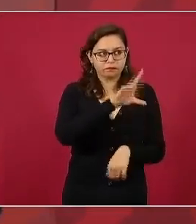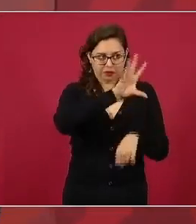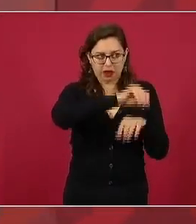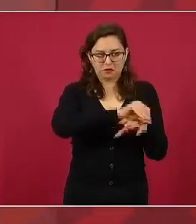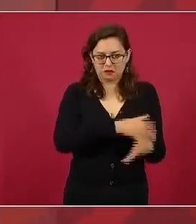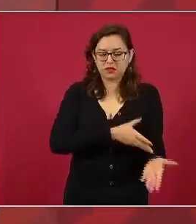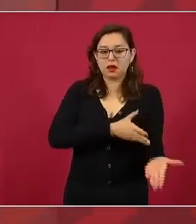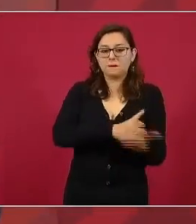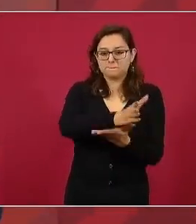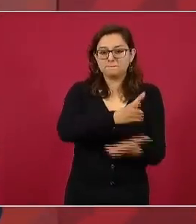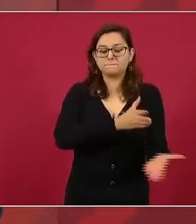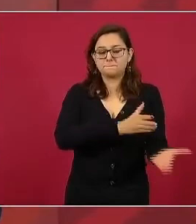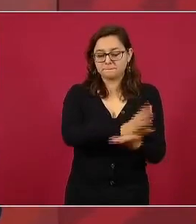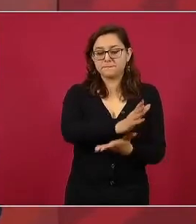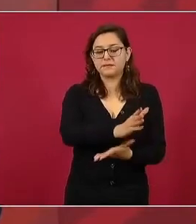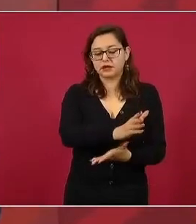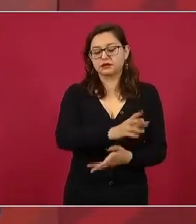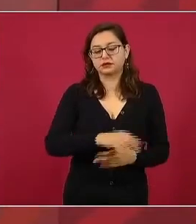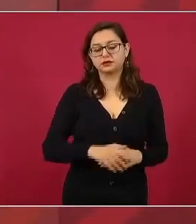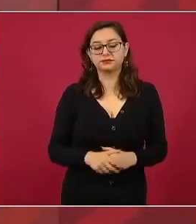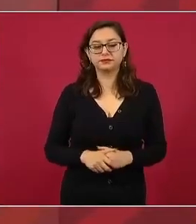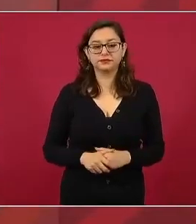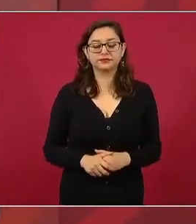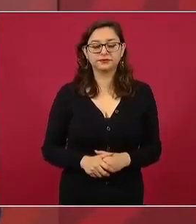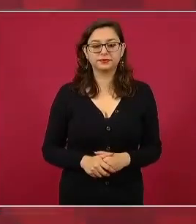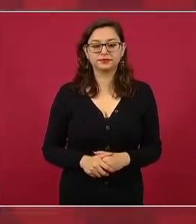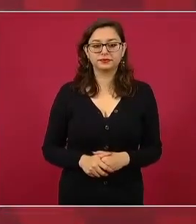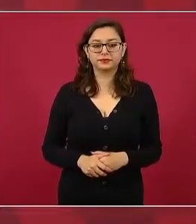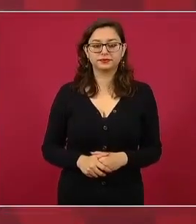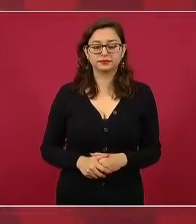Unidos en los asuntos internos del país.